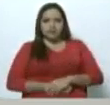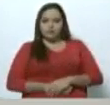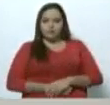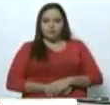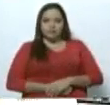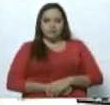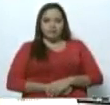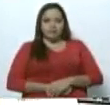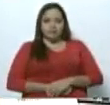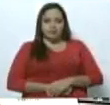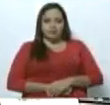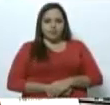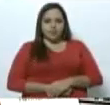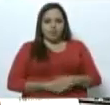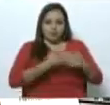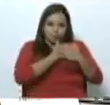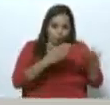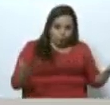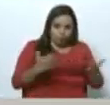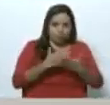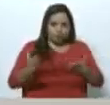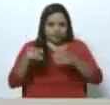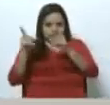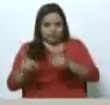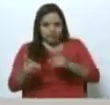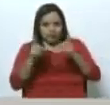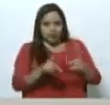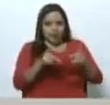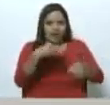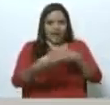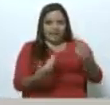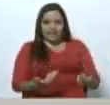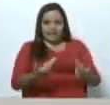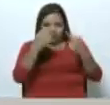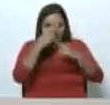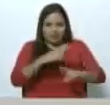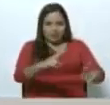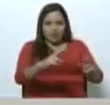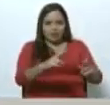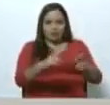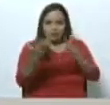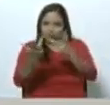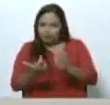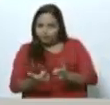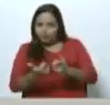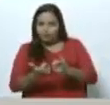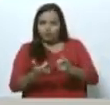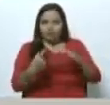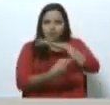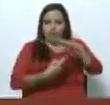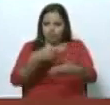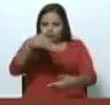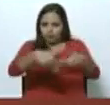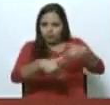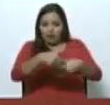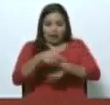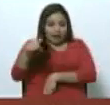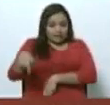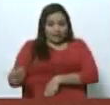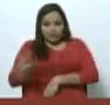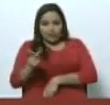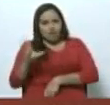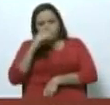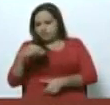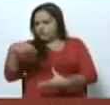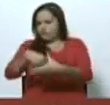su voluntad, que se respeten los resultados. Desde aquí observamos, no nos metemos en